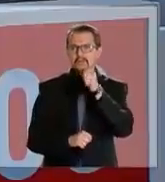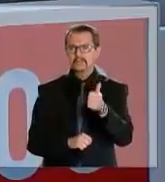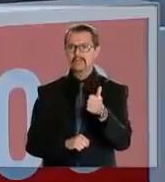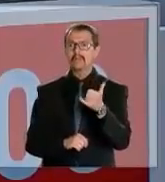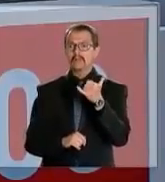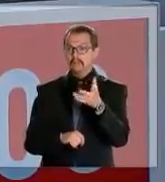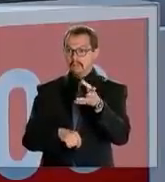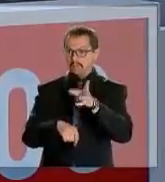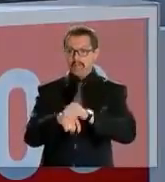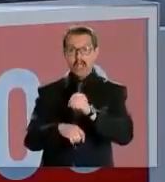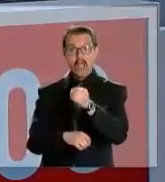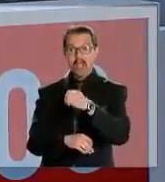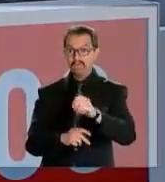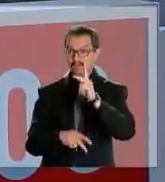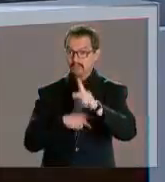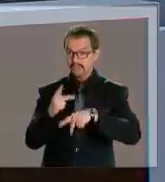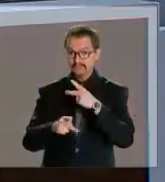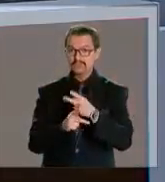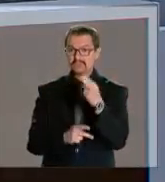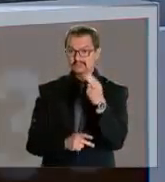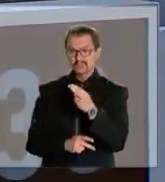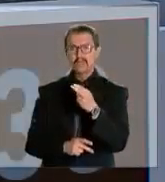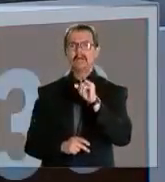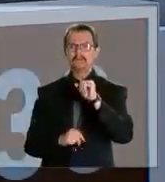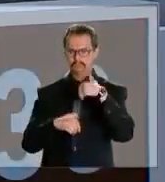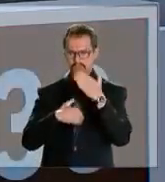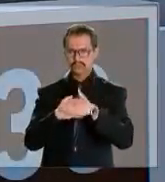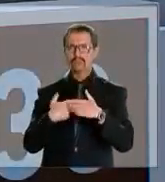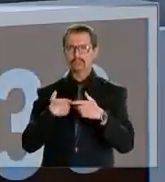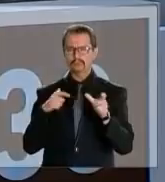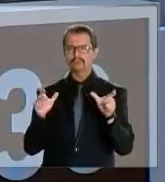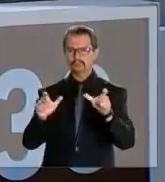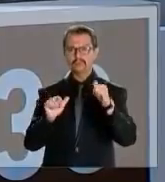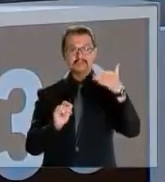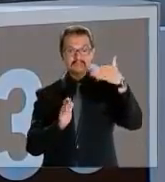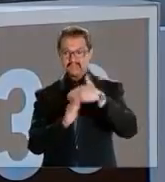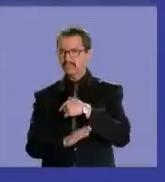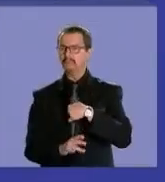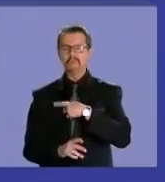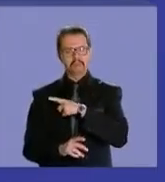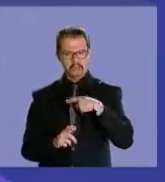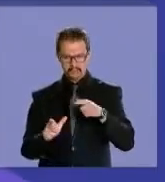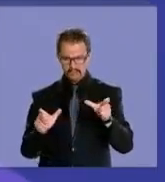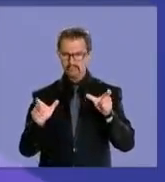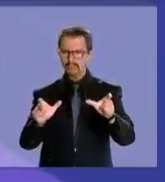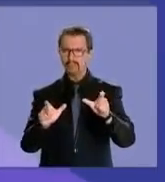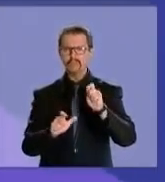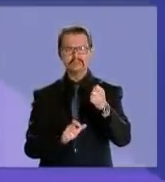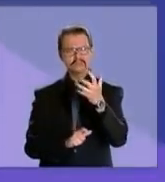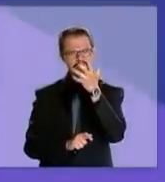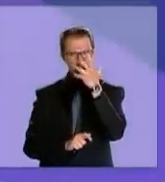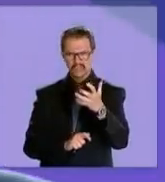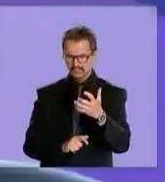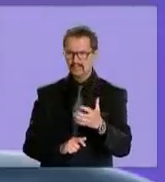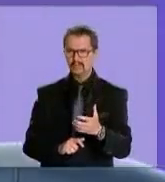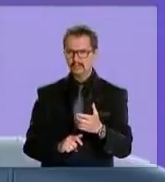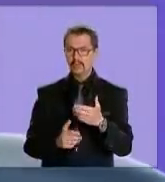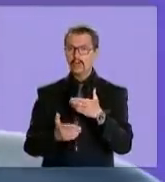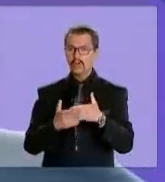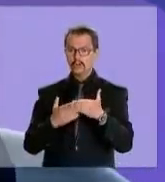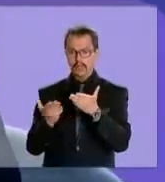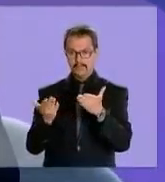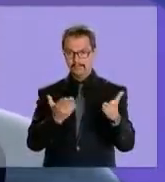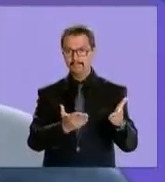gracias candidato candidato de calderón primera réplica de 2 es como sustituir el maíz